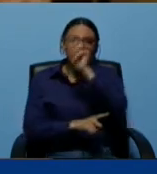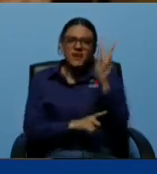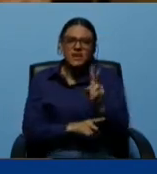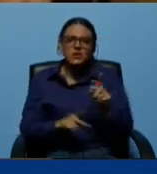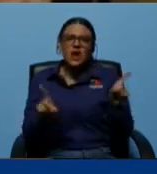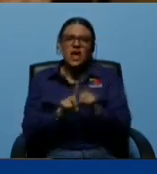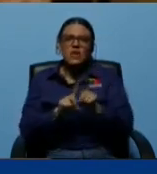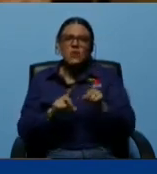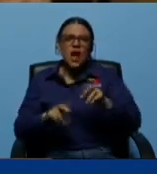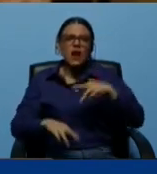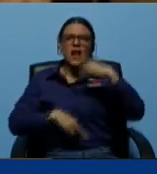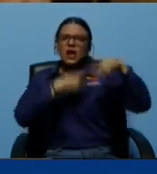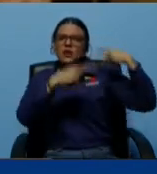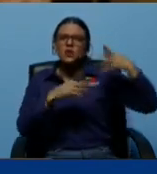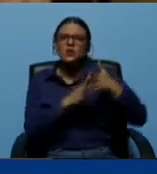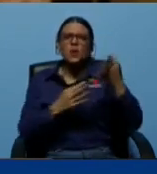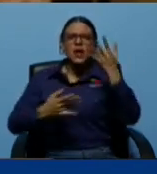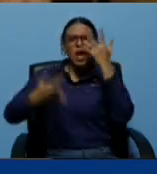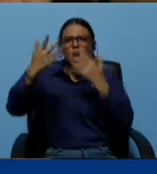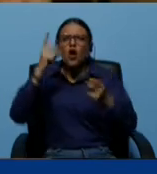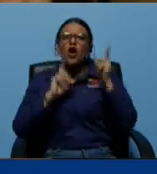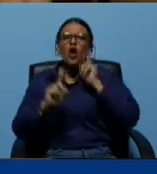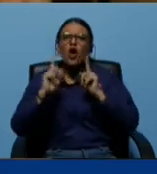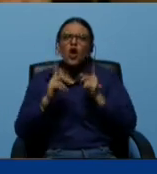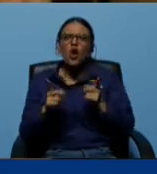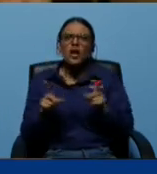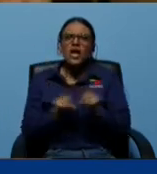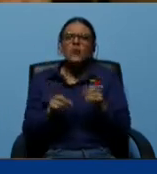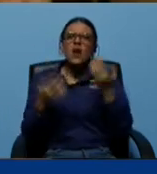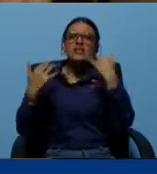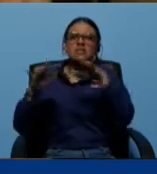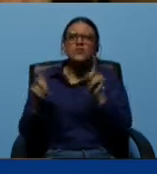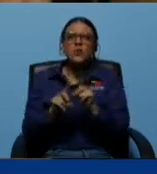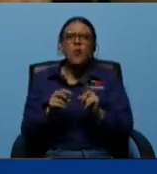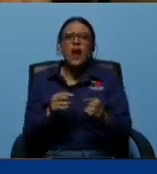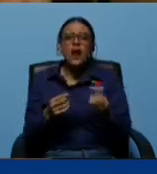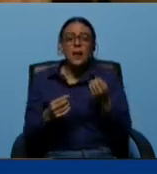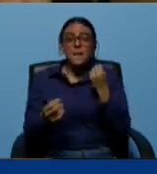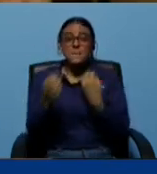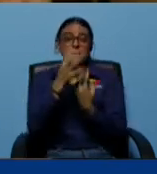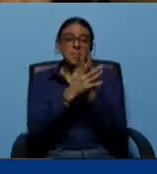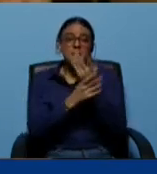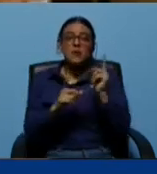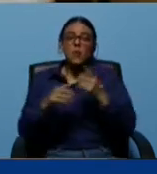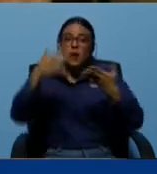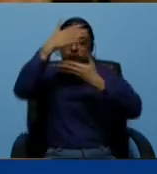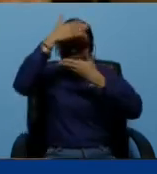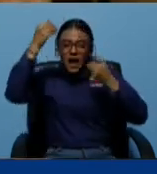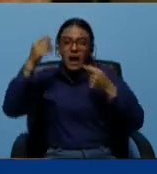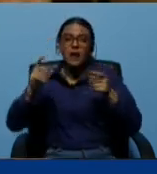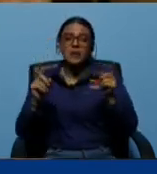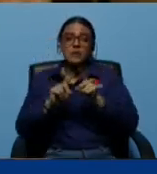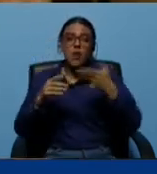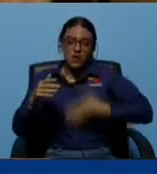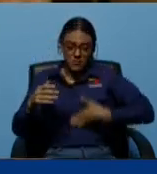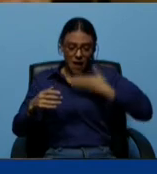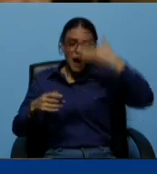revolución de colores, algo parecido como la primavera árabe y Euromaidán de Ucrania.